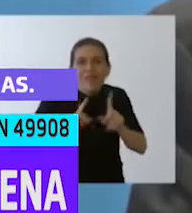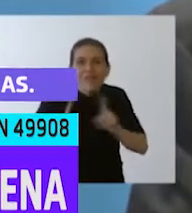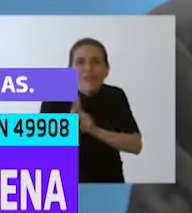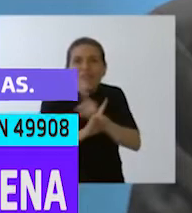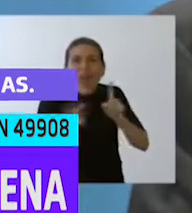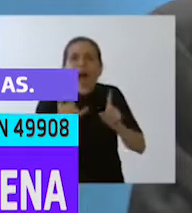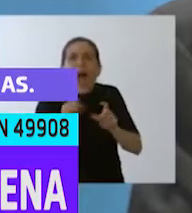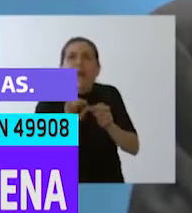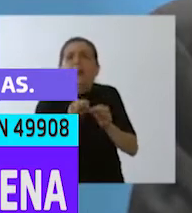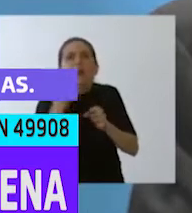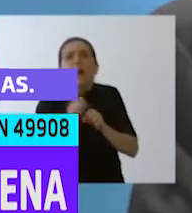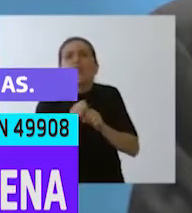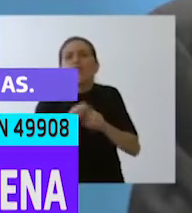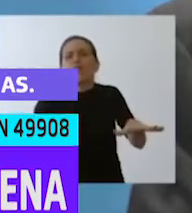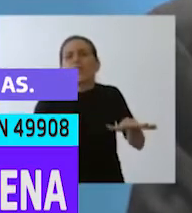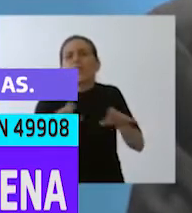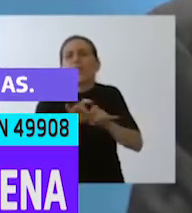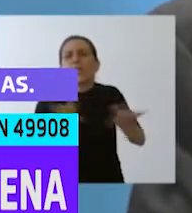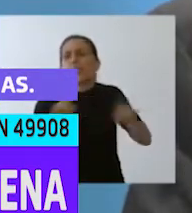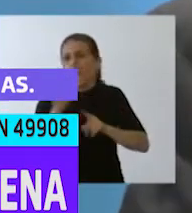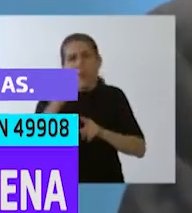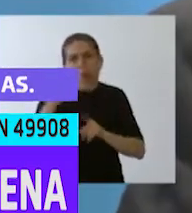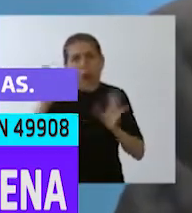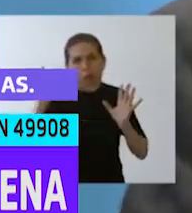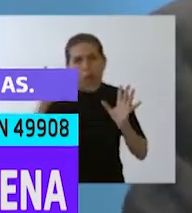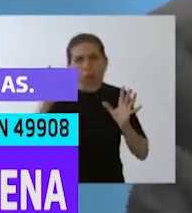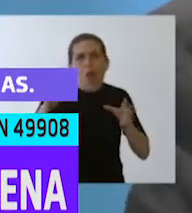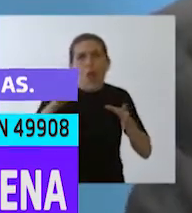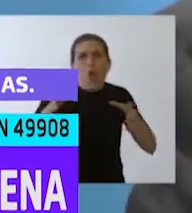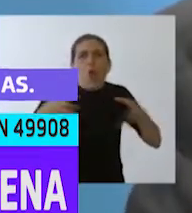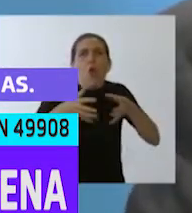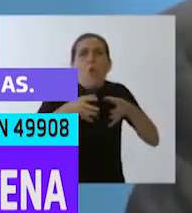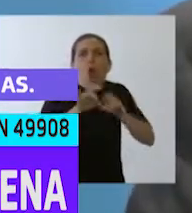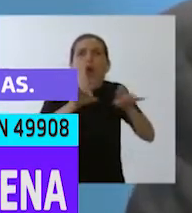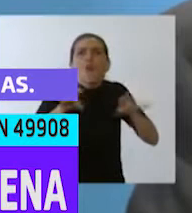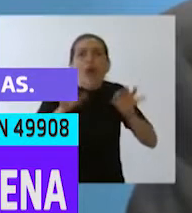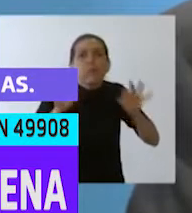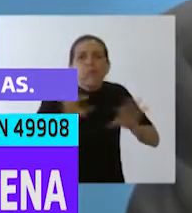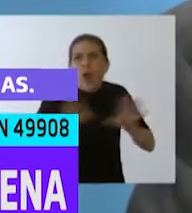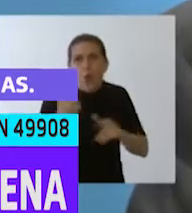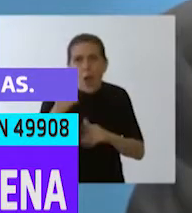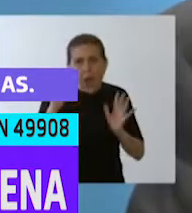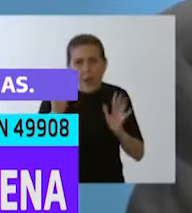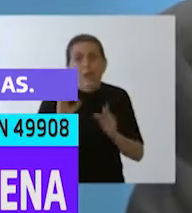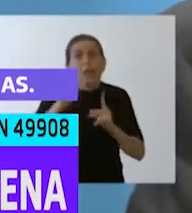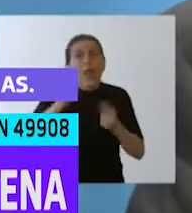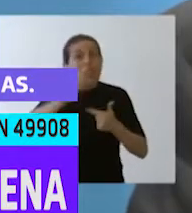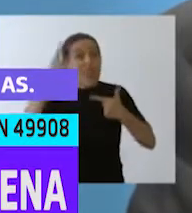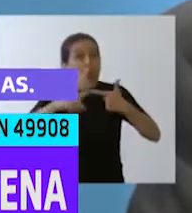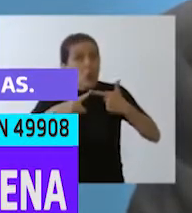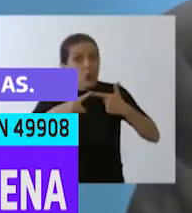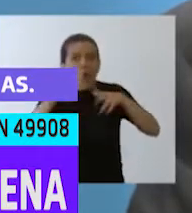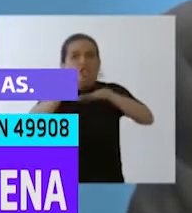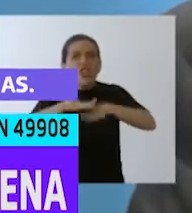de salud pública para recomendar esto, pero no somos economistas. Así que la recomendación fue pensando en el